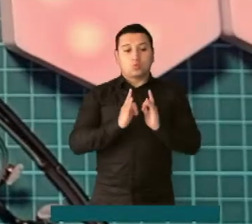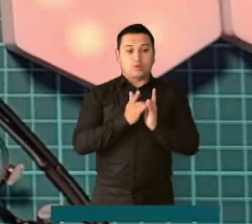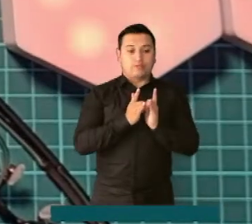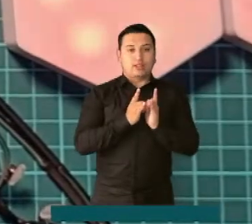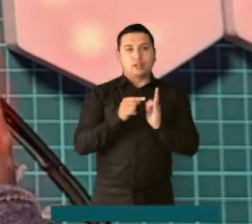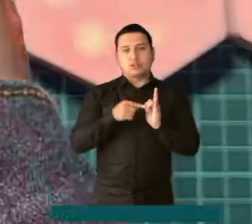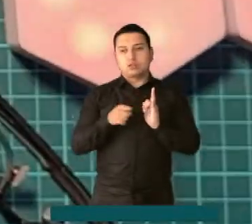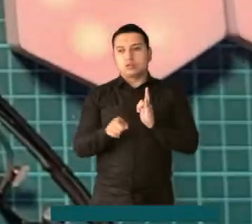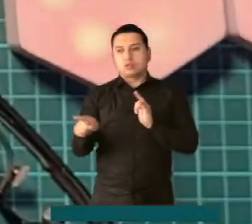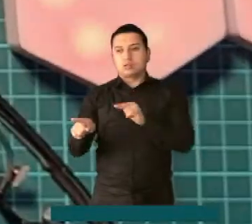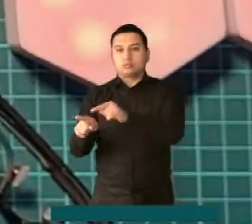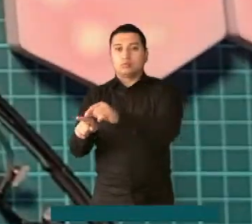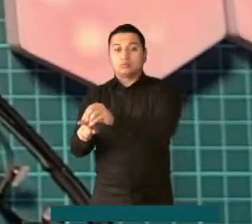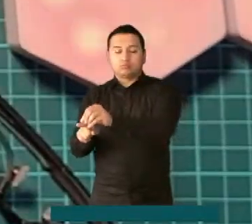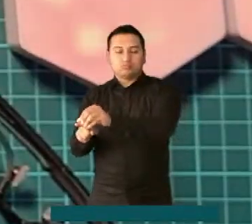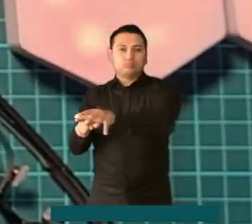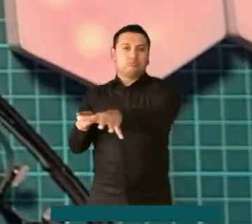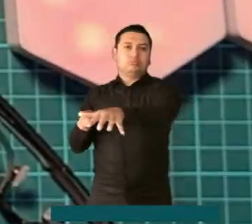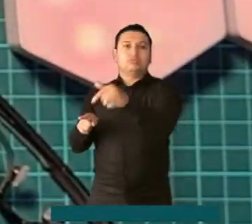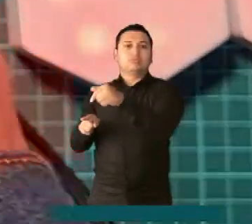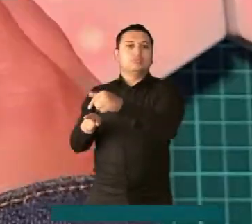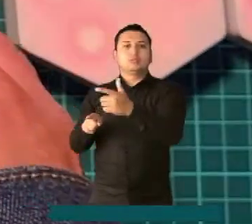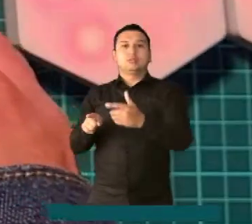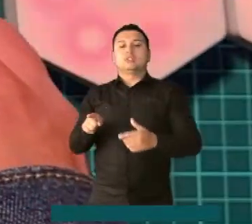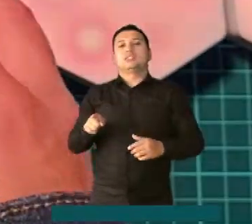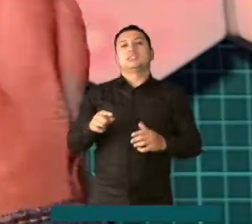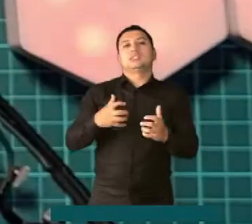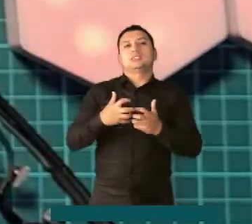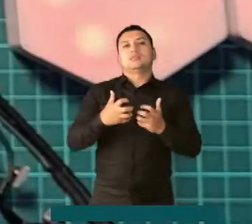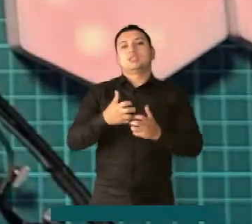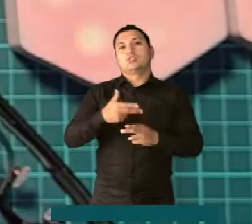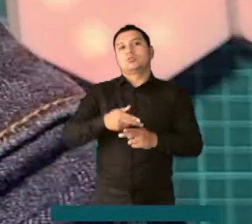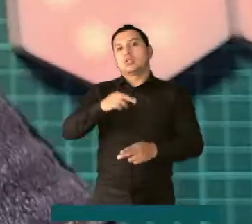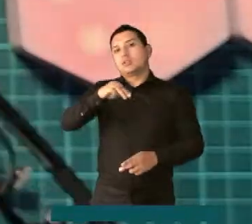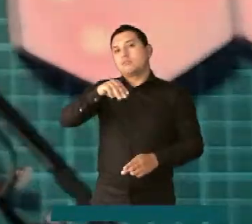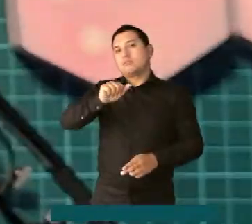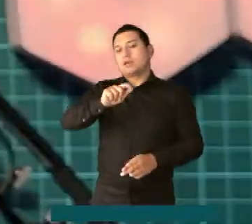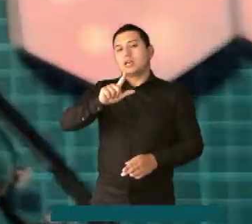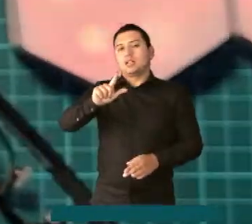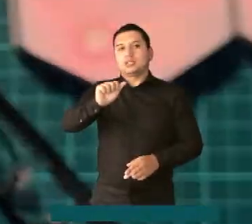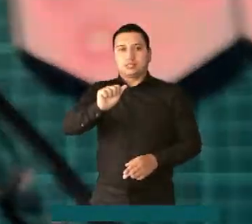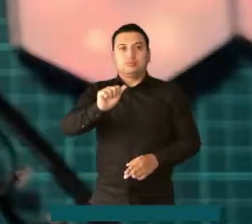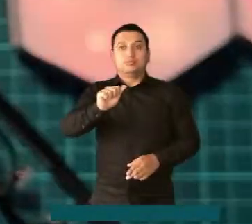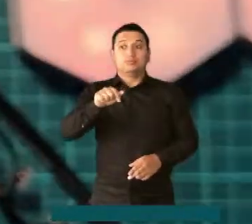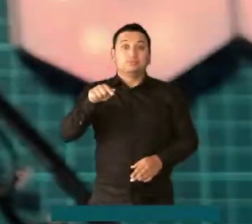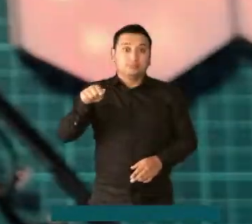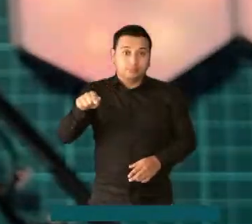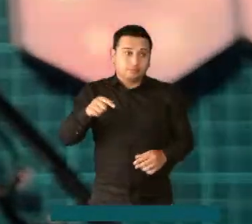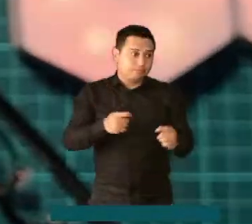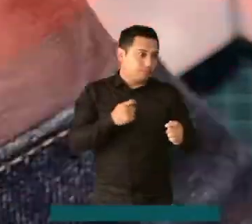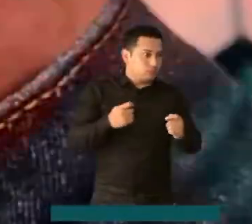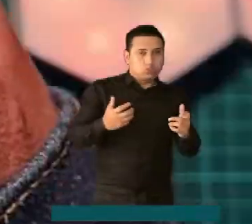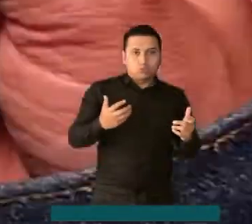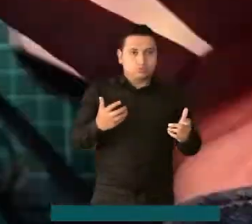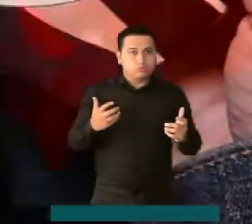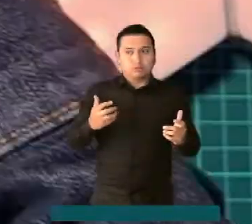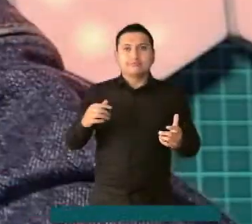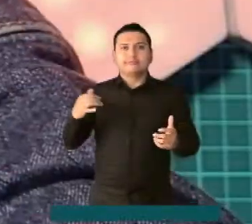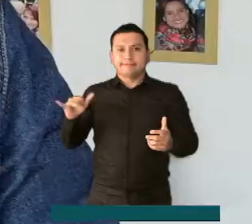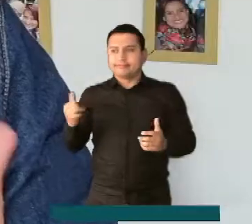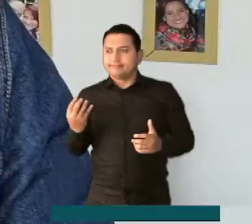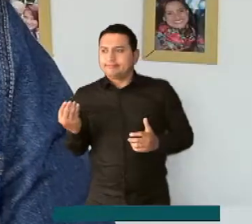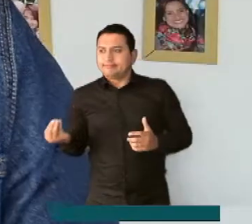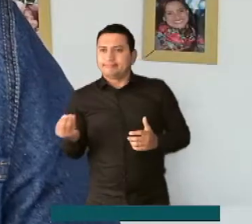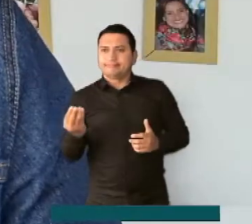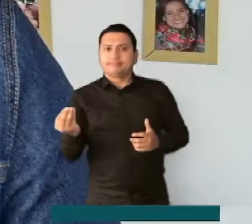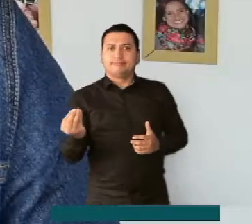un enrutador Wi-Fi doméstico de sistema de malla o de mesh. Es un mercado en el que hay competidores firmemente posicionados